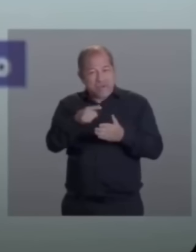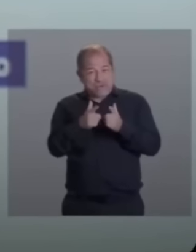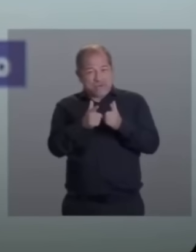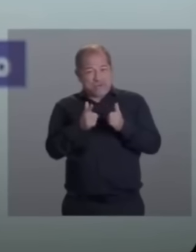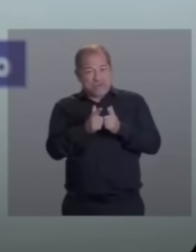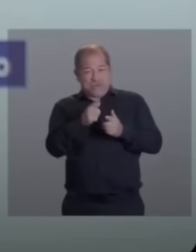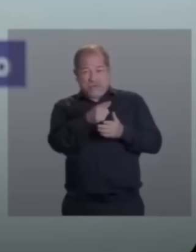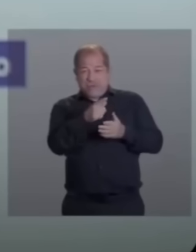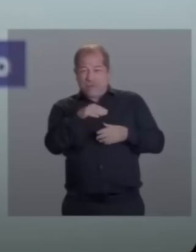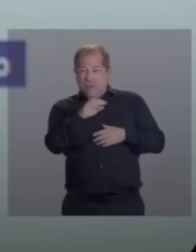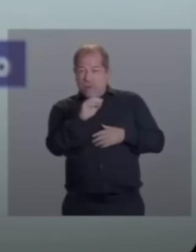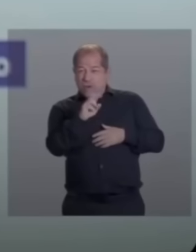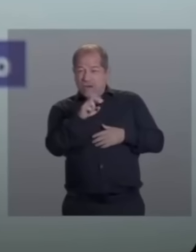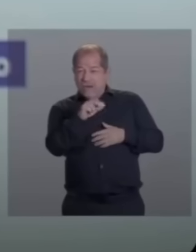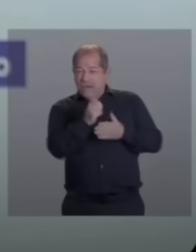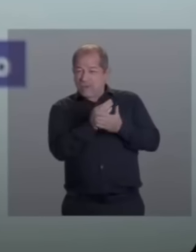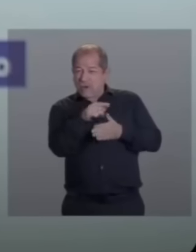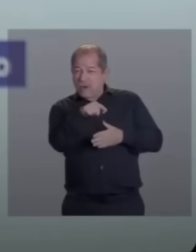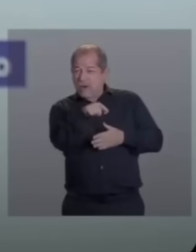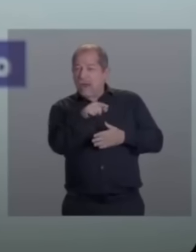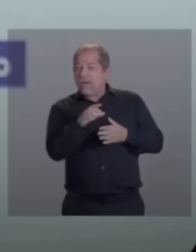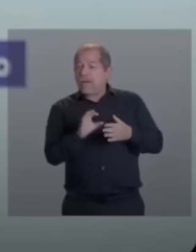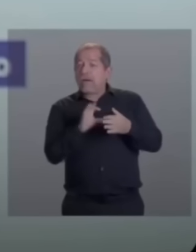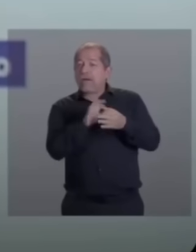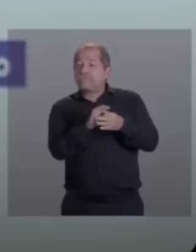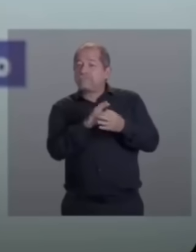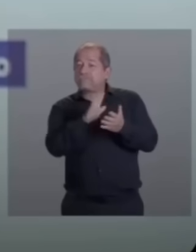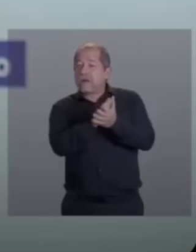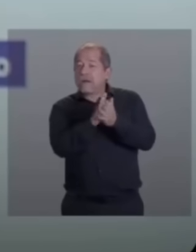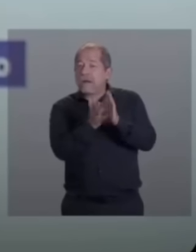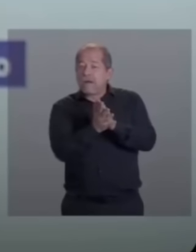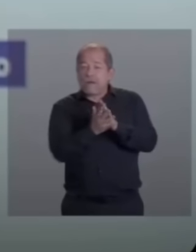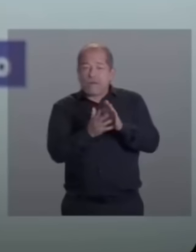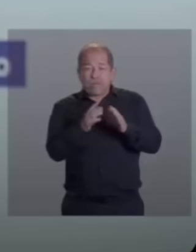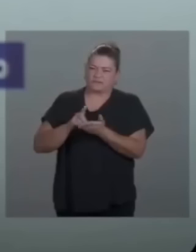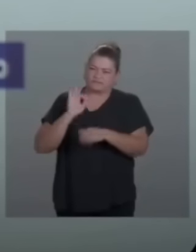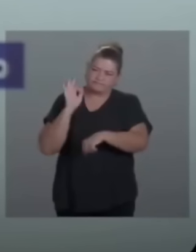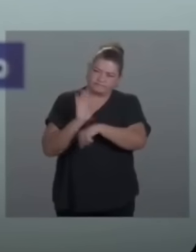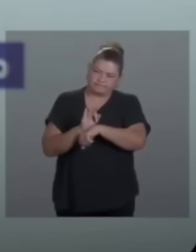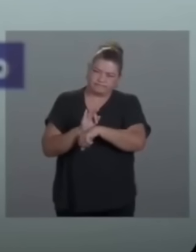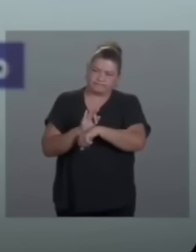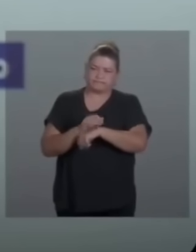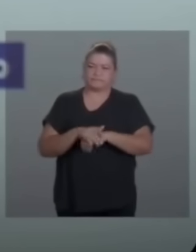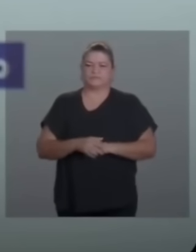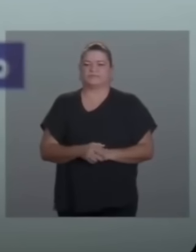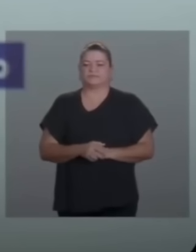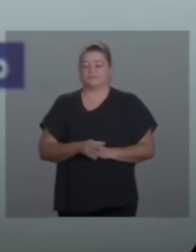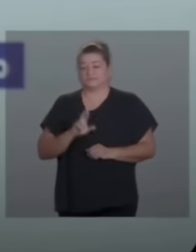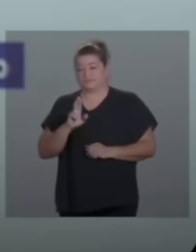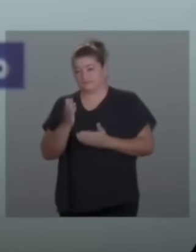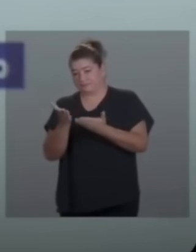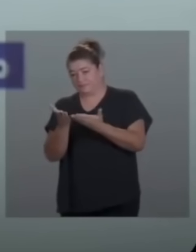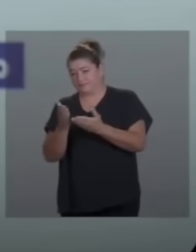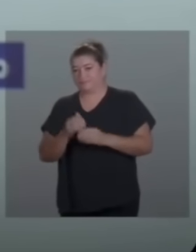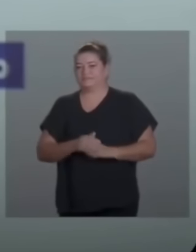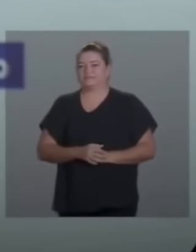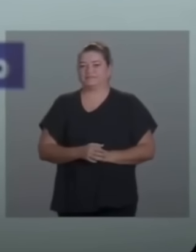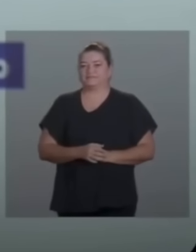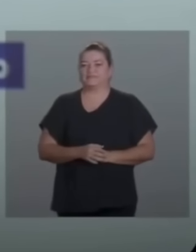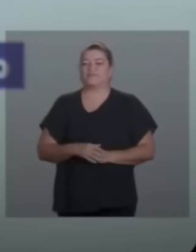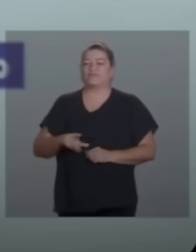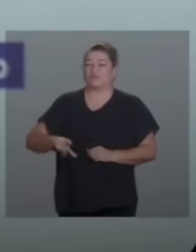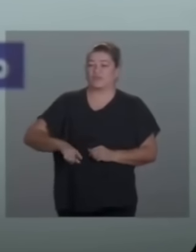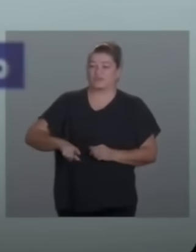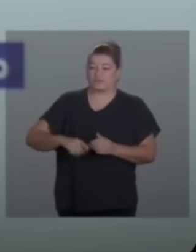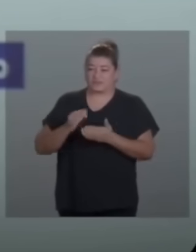tu familia el dinero no le alcanza la comida cada día es más cara primero el gobierno de morena le quitó los recursos a